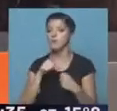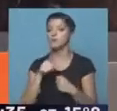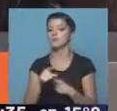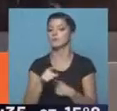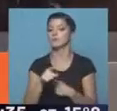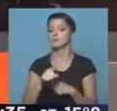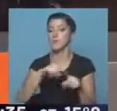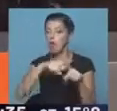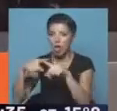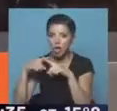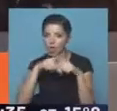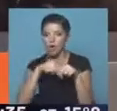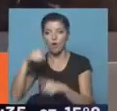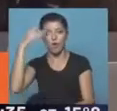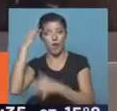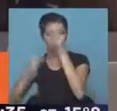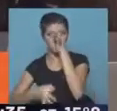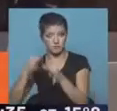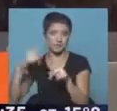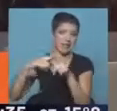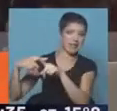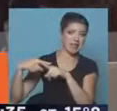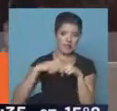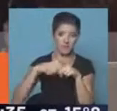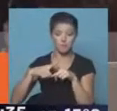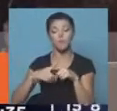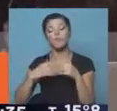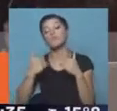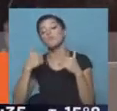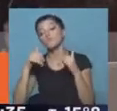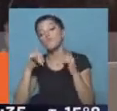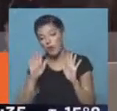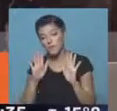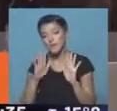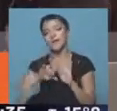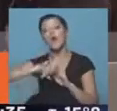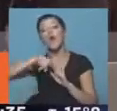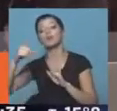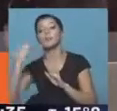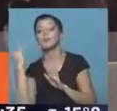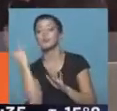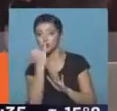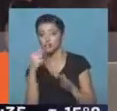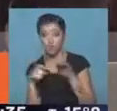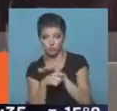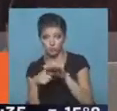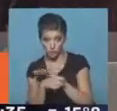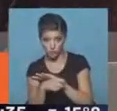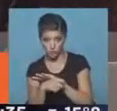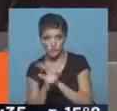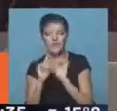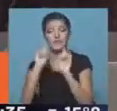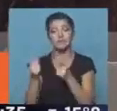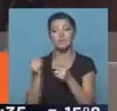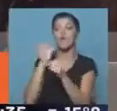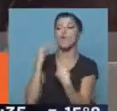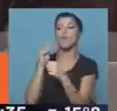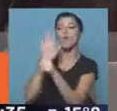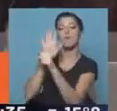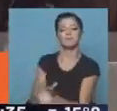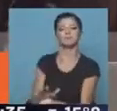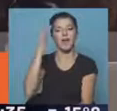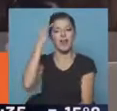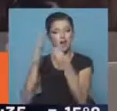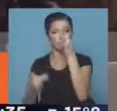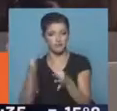campal con la justicia. No se descarta que puedan salir más denuncias de sobornos y también de obstrucción de la justicia contra